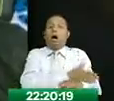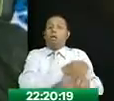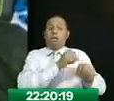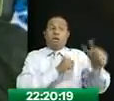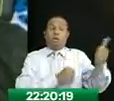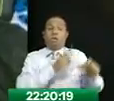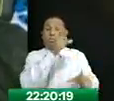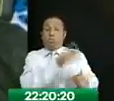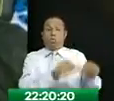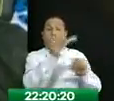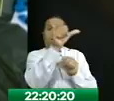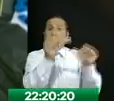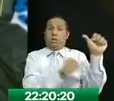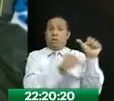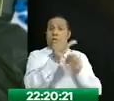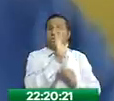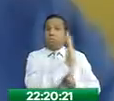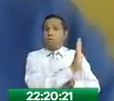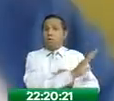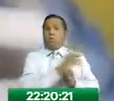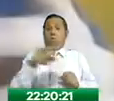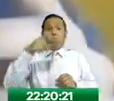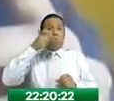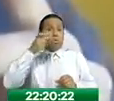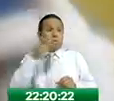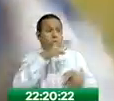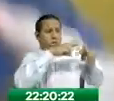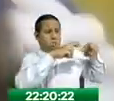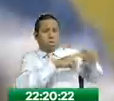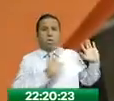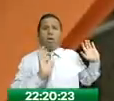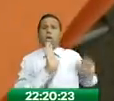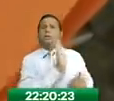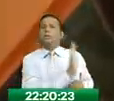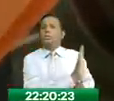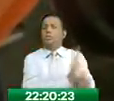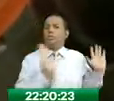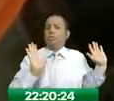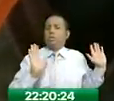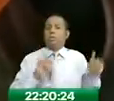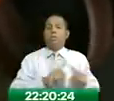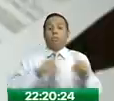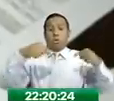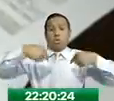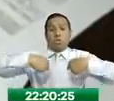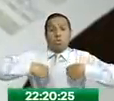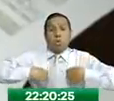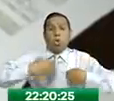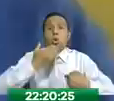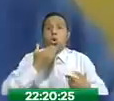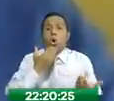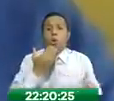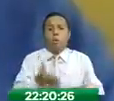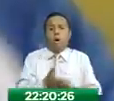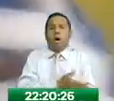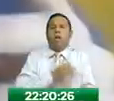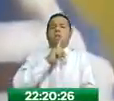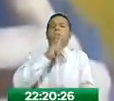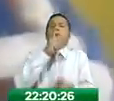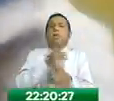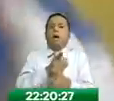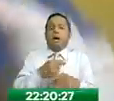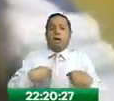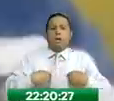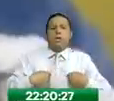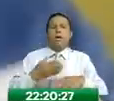de las pruebas encontradas por la policía. Y sobre su incremento patrimonial, aseguró que fue un error involuntario de su parte. Es el no haber incluido